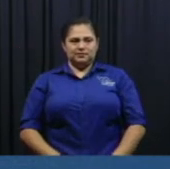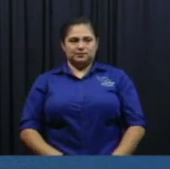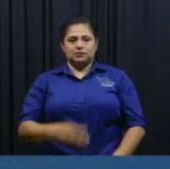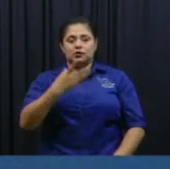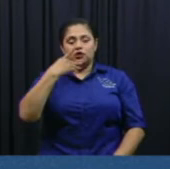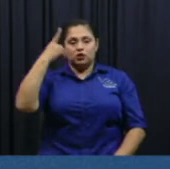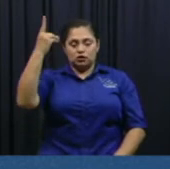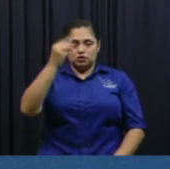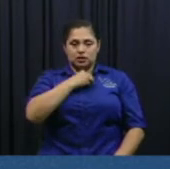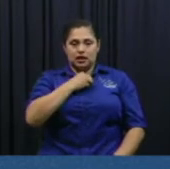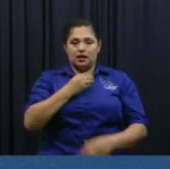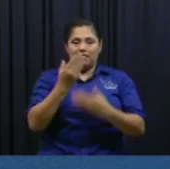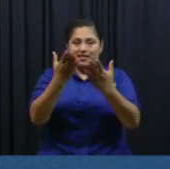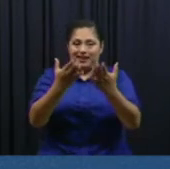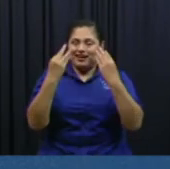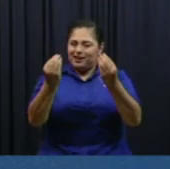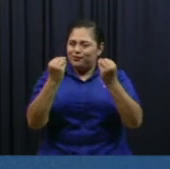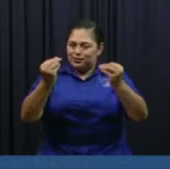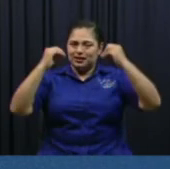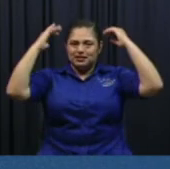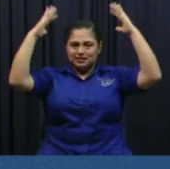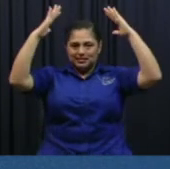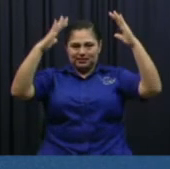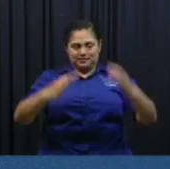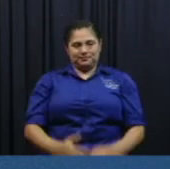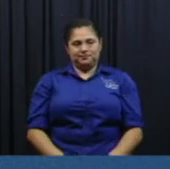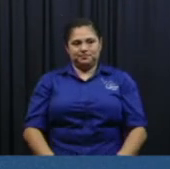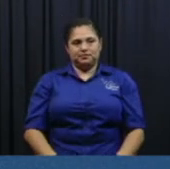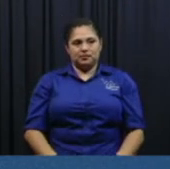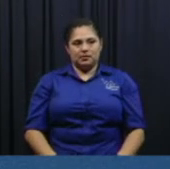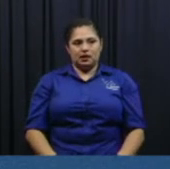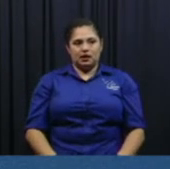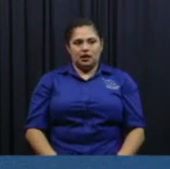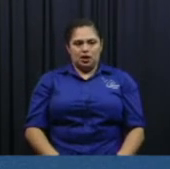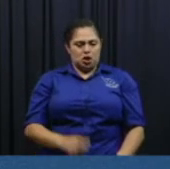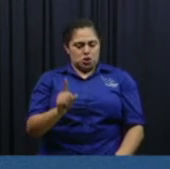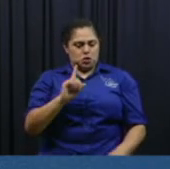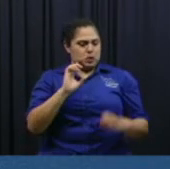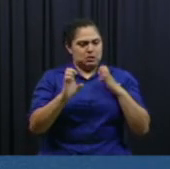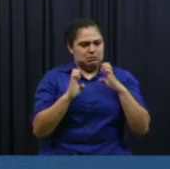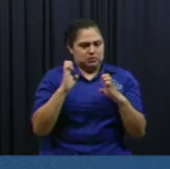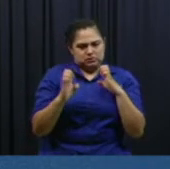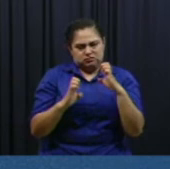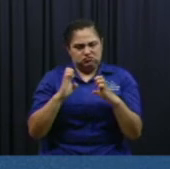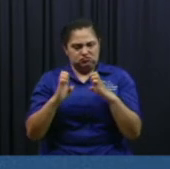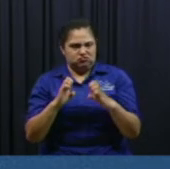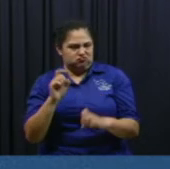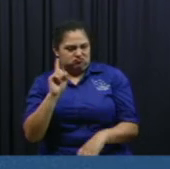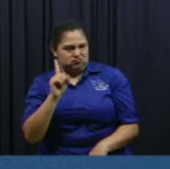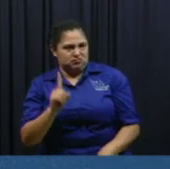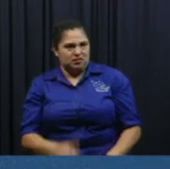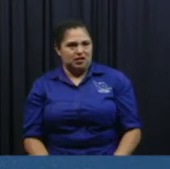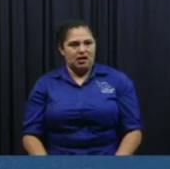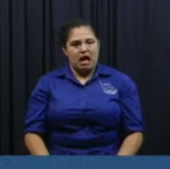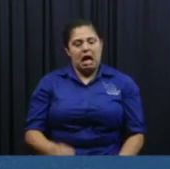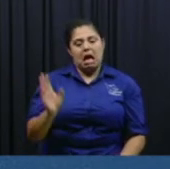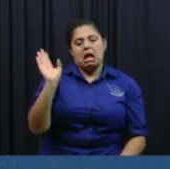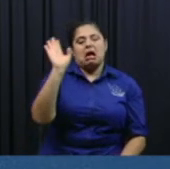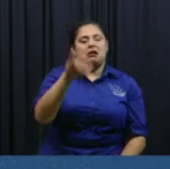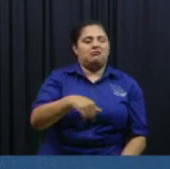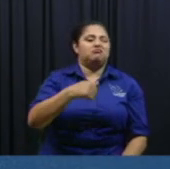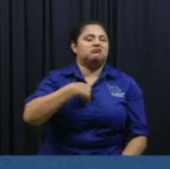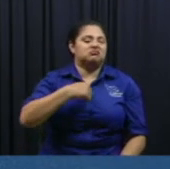Dios te quiere dar abundancia había muchos emocionan Ay Dios creí que era